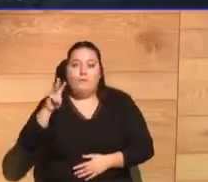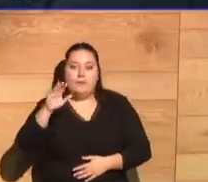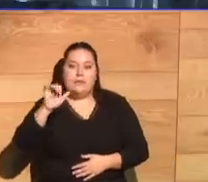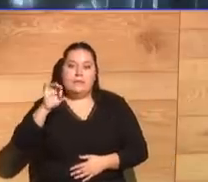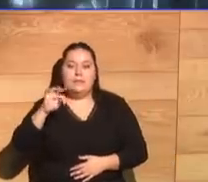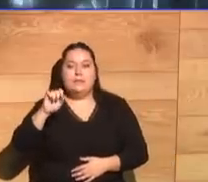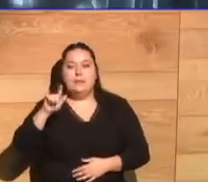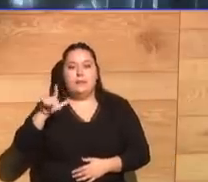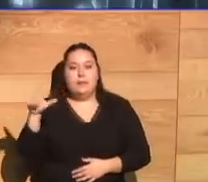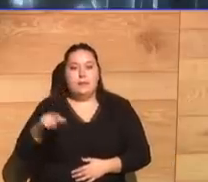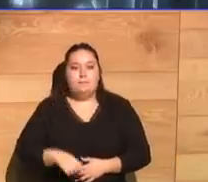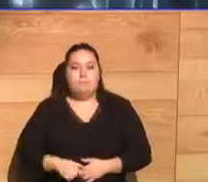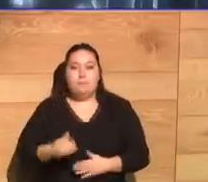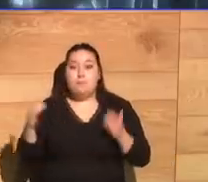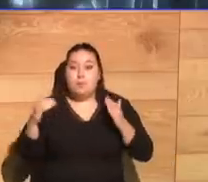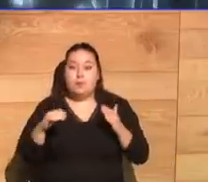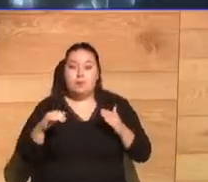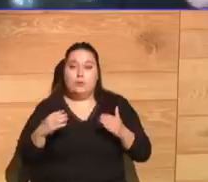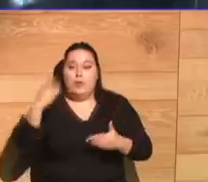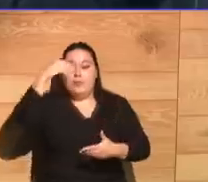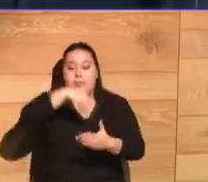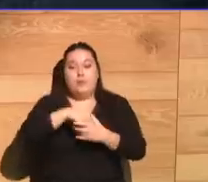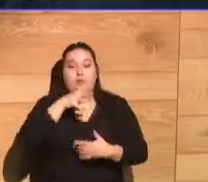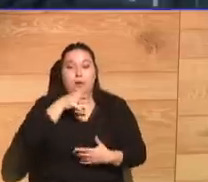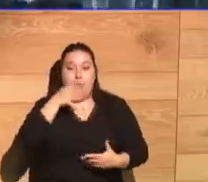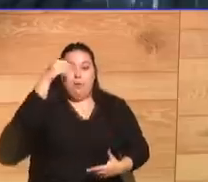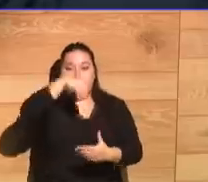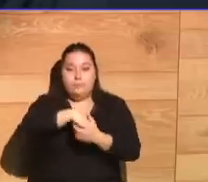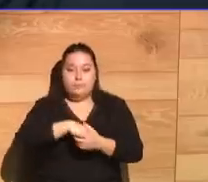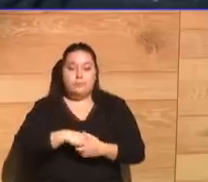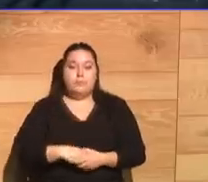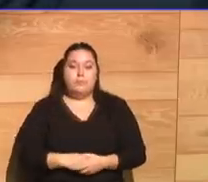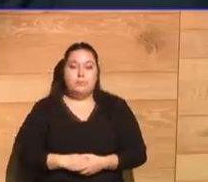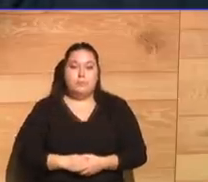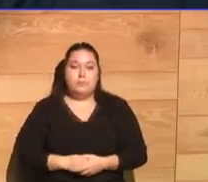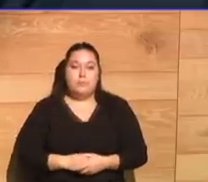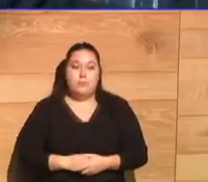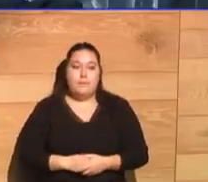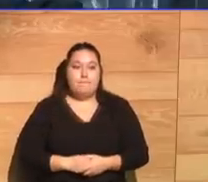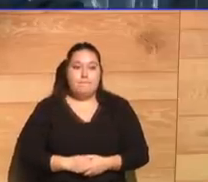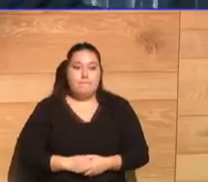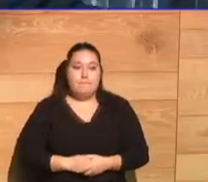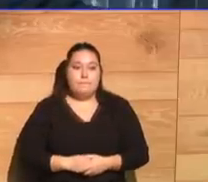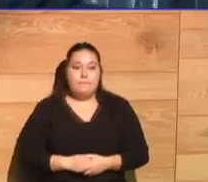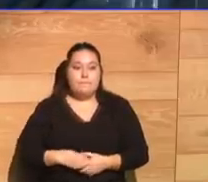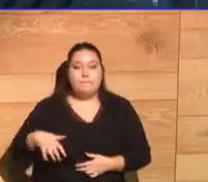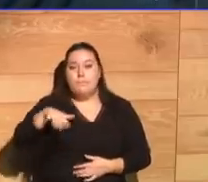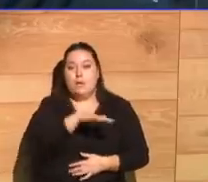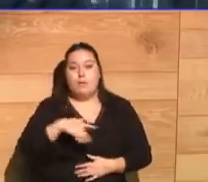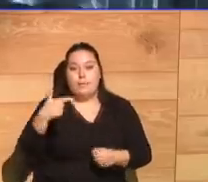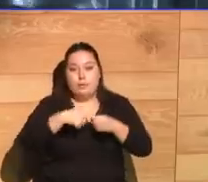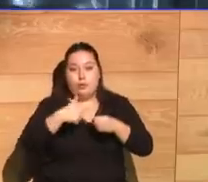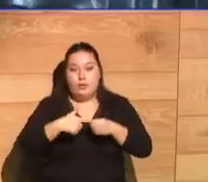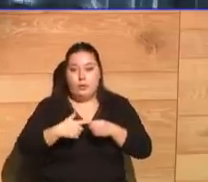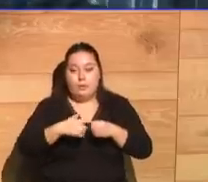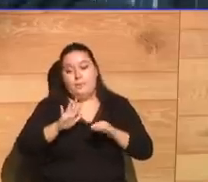Cavill cae dentro del agua, recordáis, porque ha caído del rig, de la plataforma petrolífera, y ha